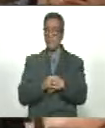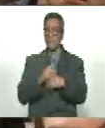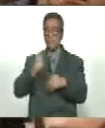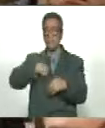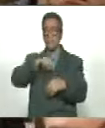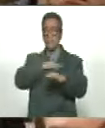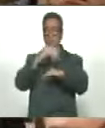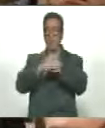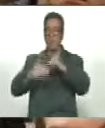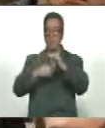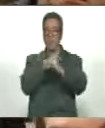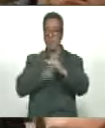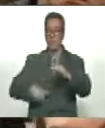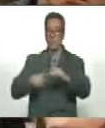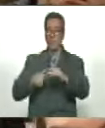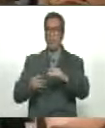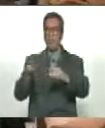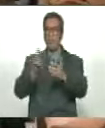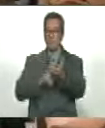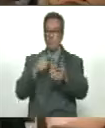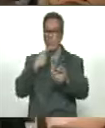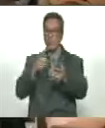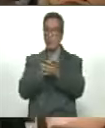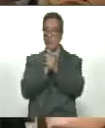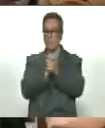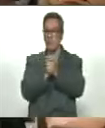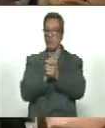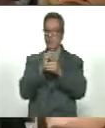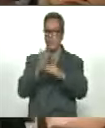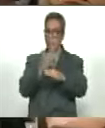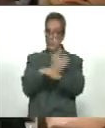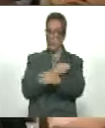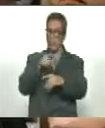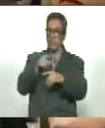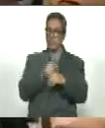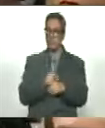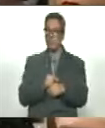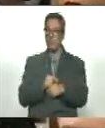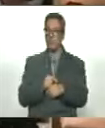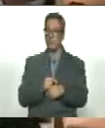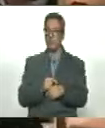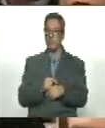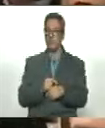nuestra vicepresidenta, lo han repetido los compañeros que me antecedieron.